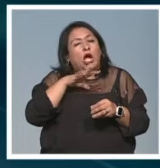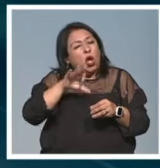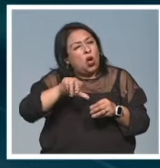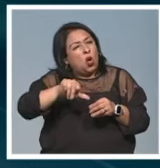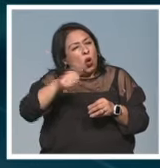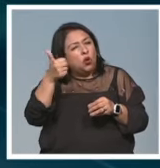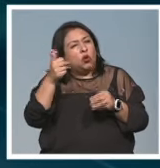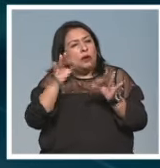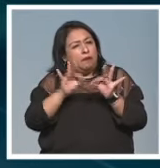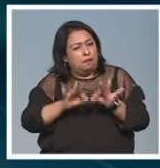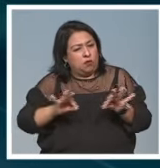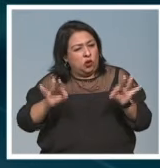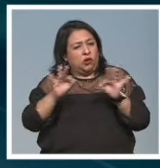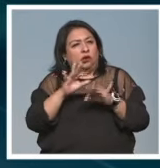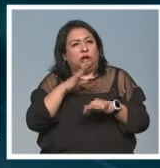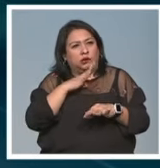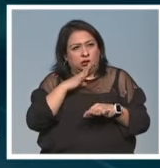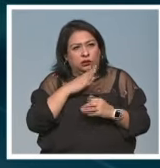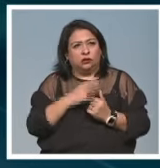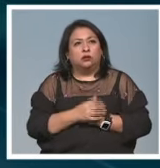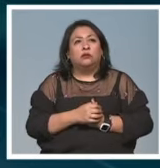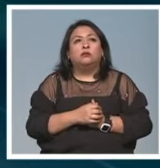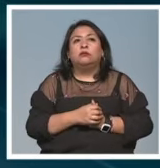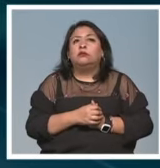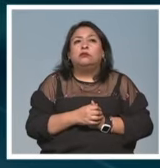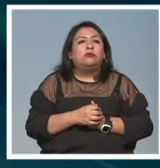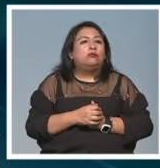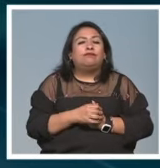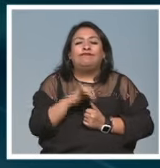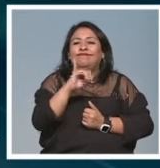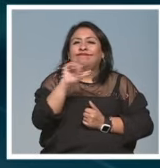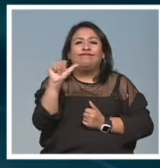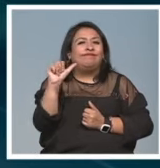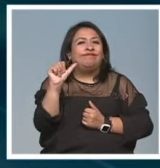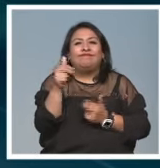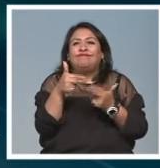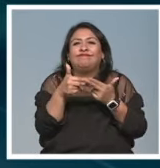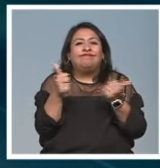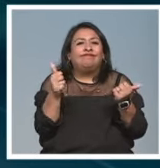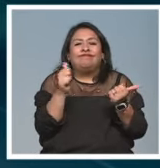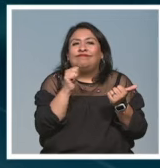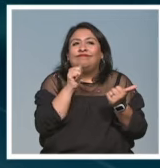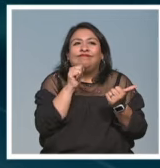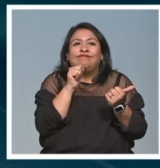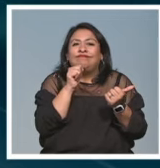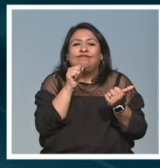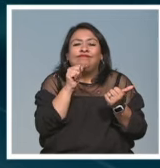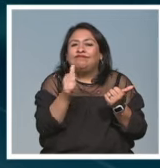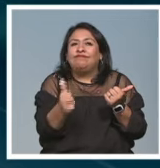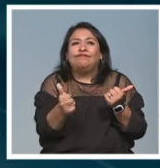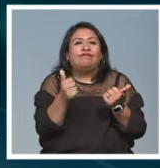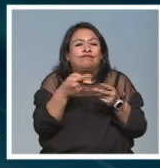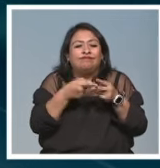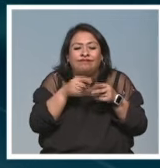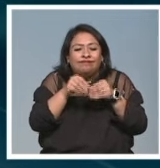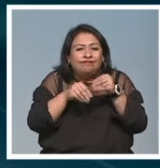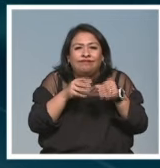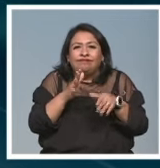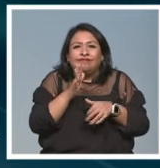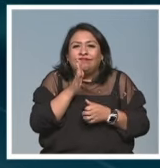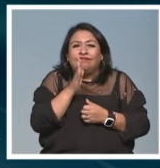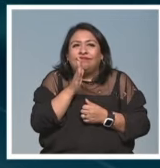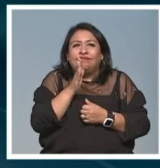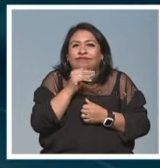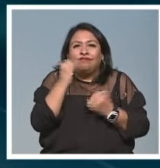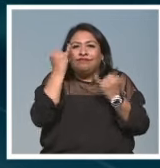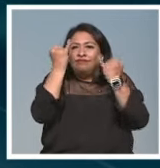muy claro y concreto. Ninguna inteligencia artificial, ningún algoritmo